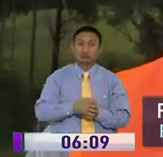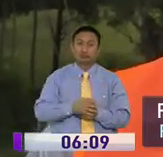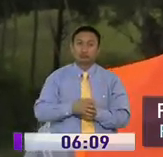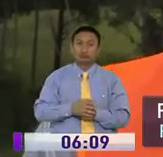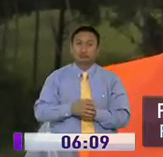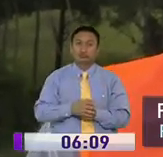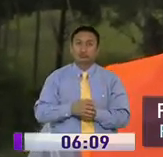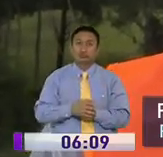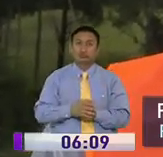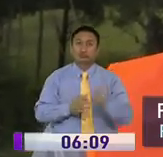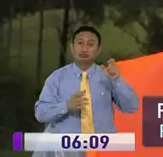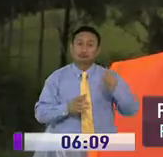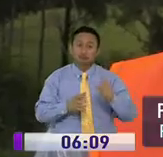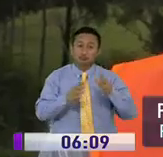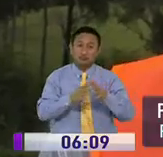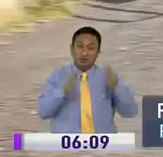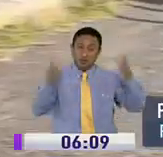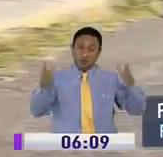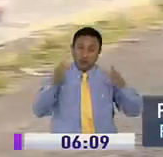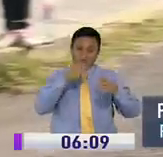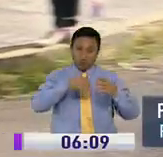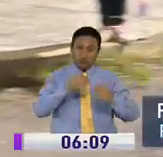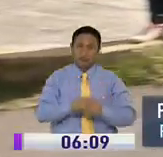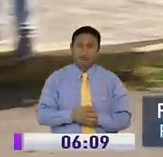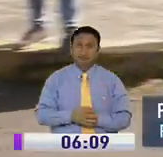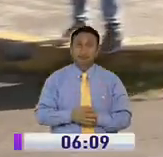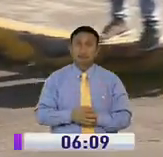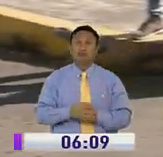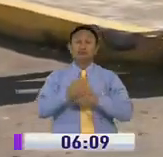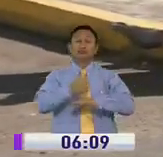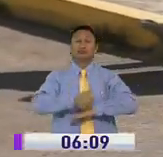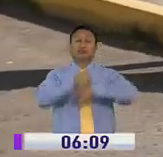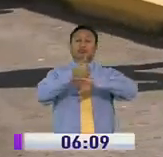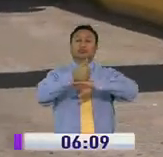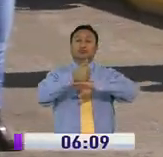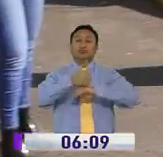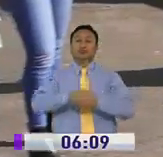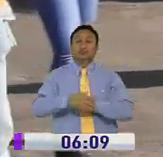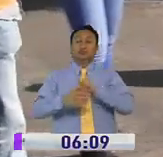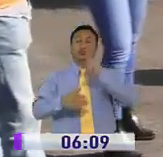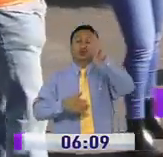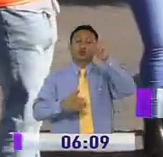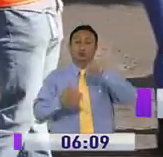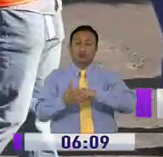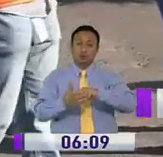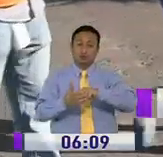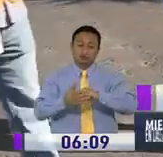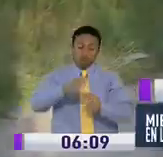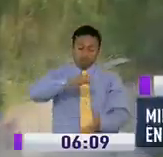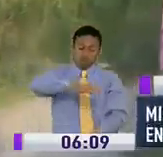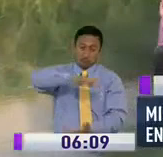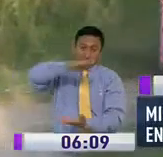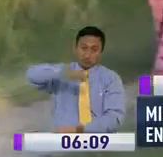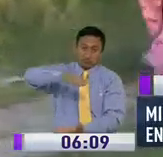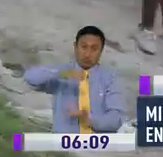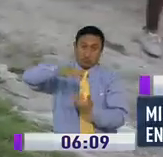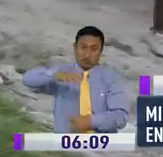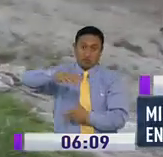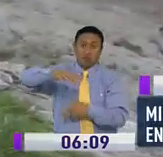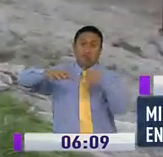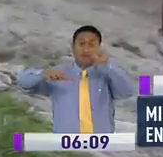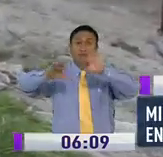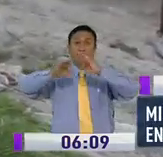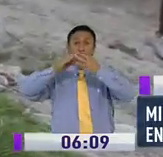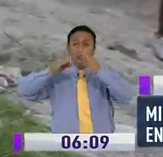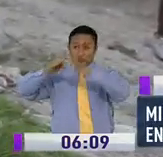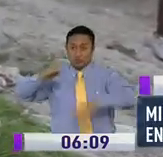de macronutrientes, micronutrientes. A decir de la autoridad, más de 2.000 kits de alimentación se habrían entregado a las